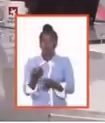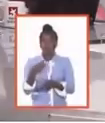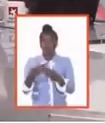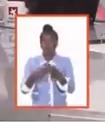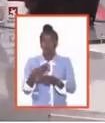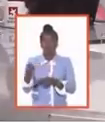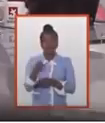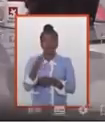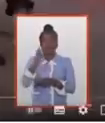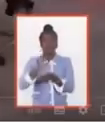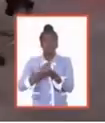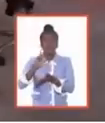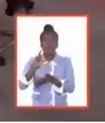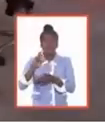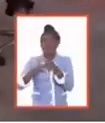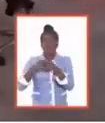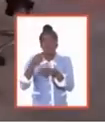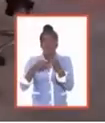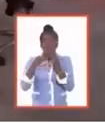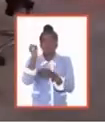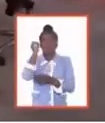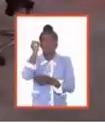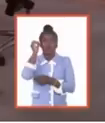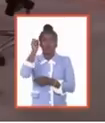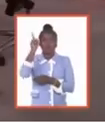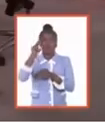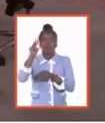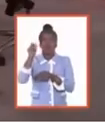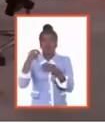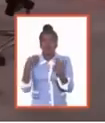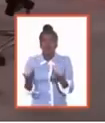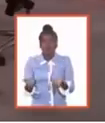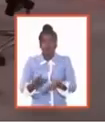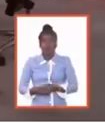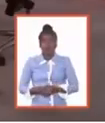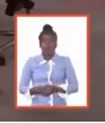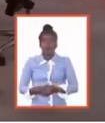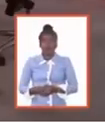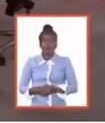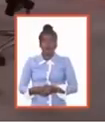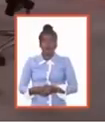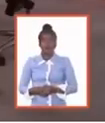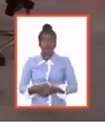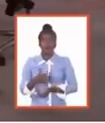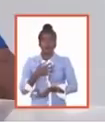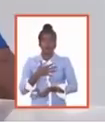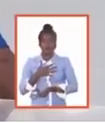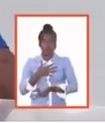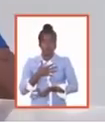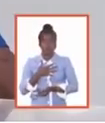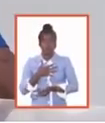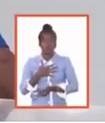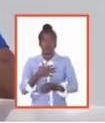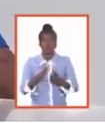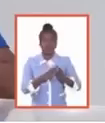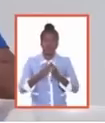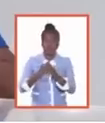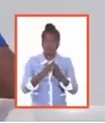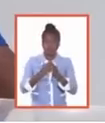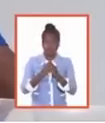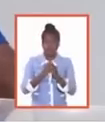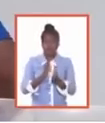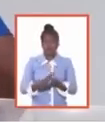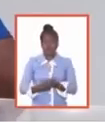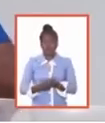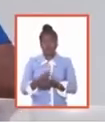federación? Bueno, las mujeres más jóvenes. Como estamos en el barrio, donde están nuestros bloques, nuestras delegaciones, también ha sido un momento